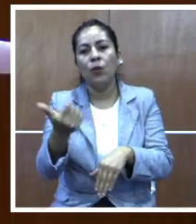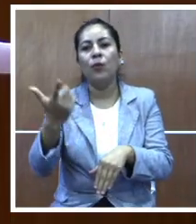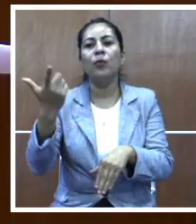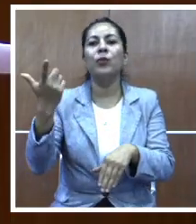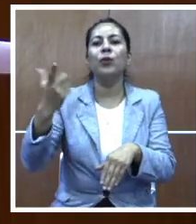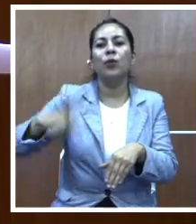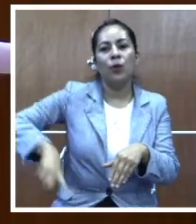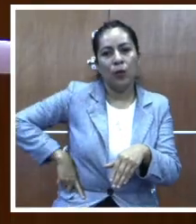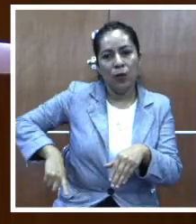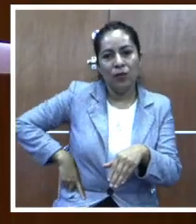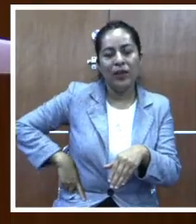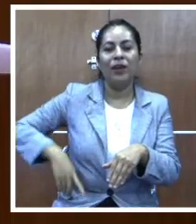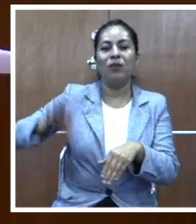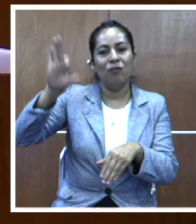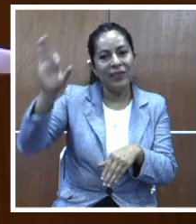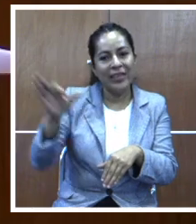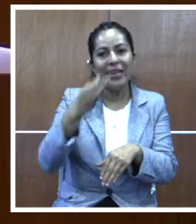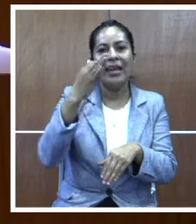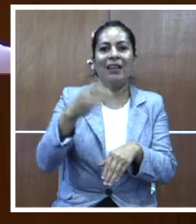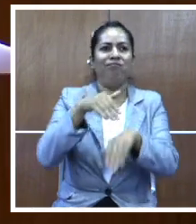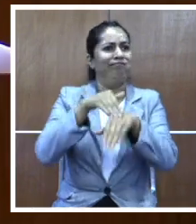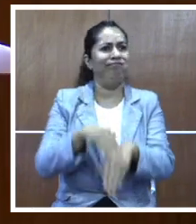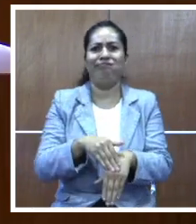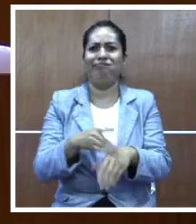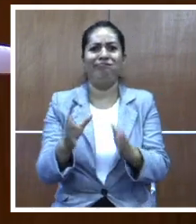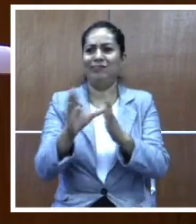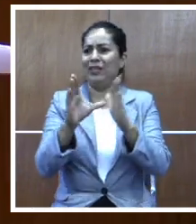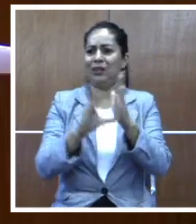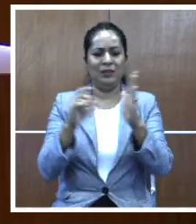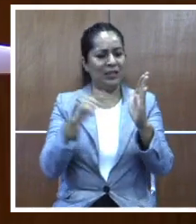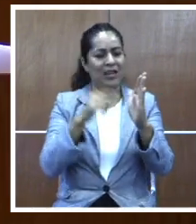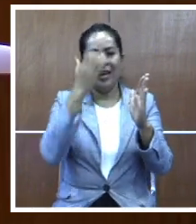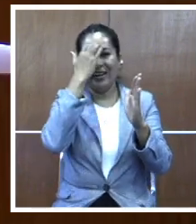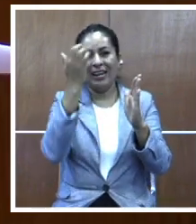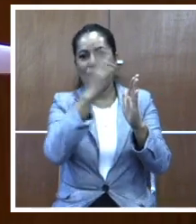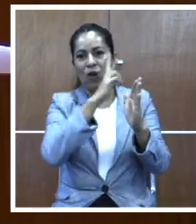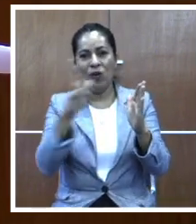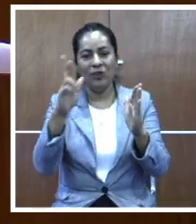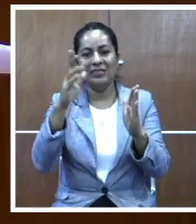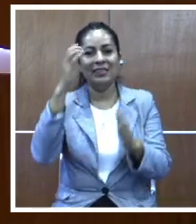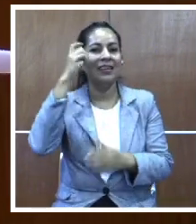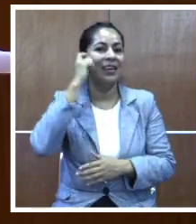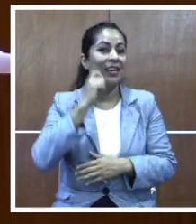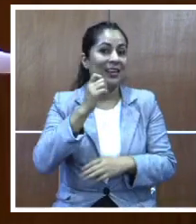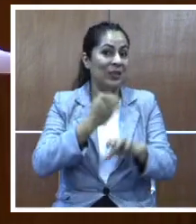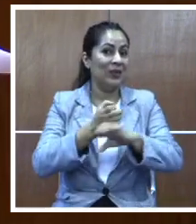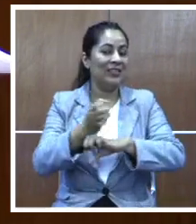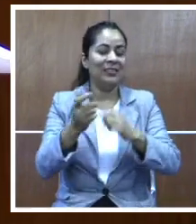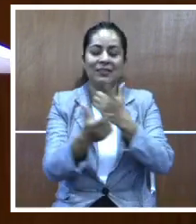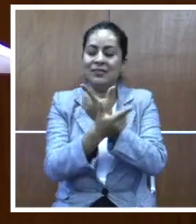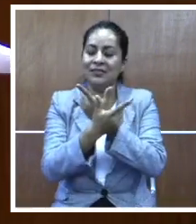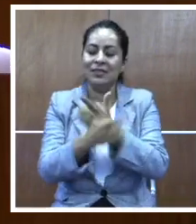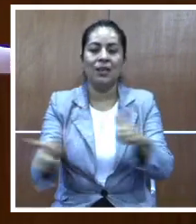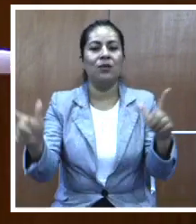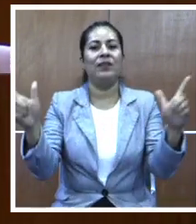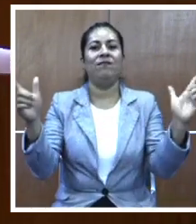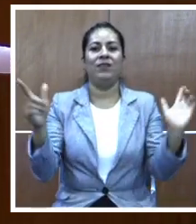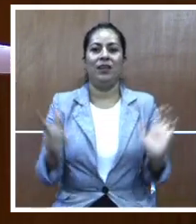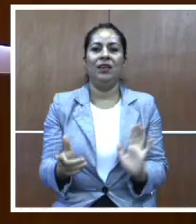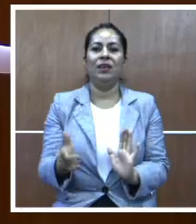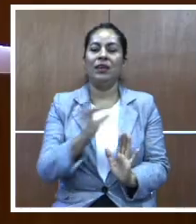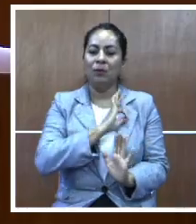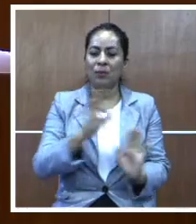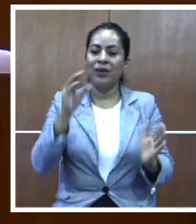El federalismo que nos da la Constitución reconoce que Guerrero es un Estado libre y soberano, capaz